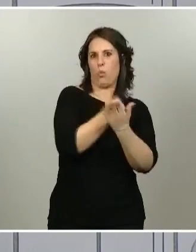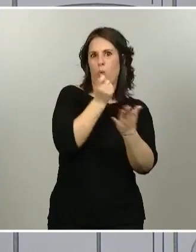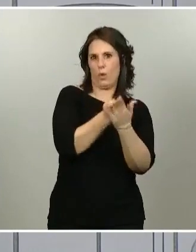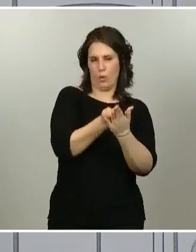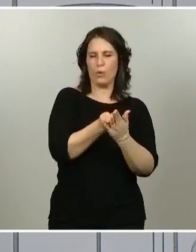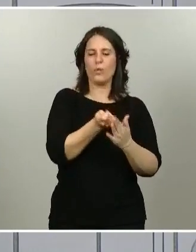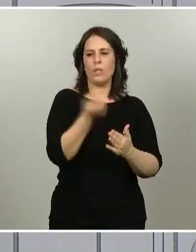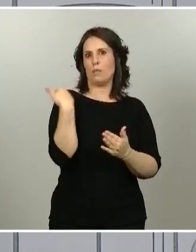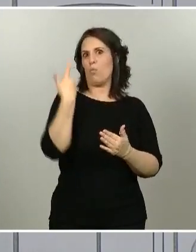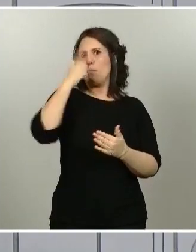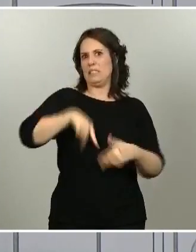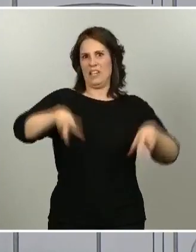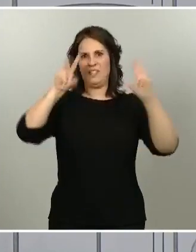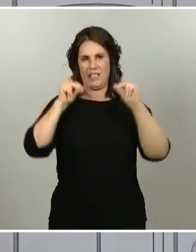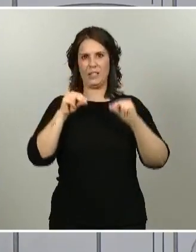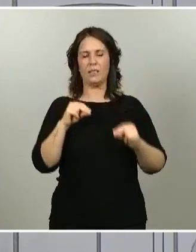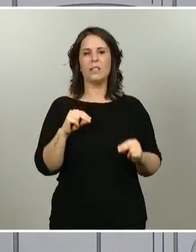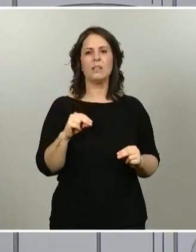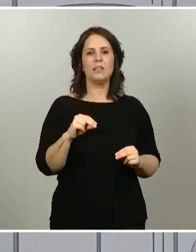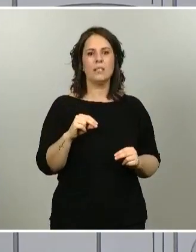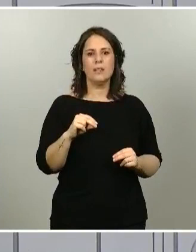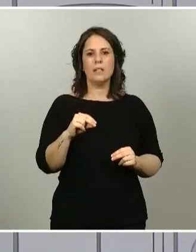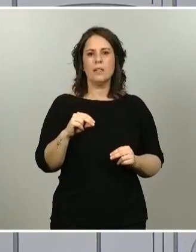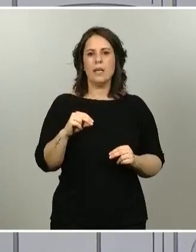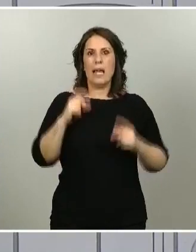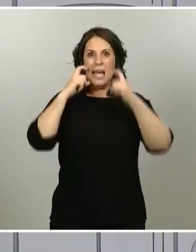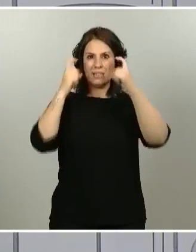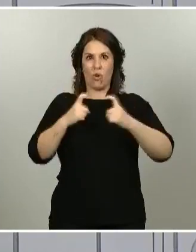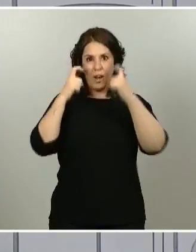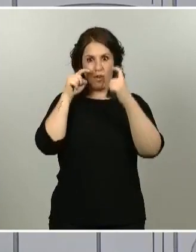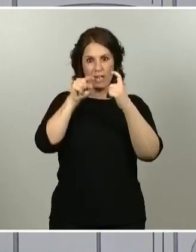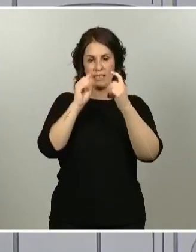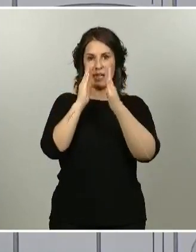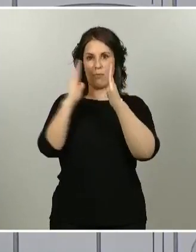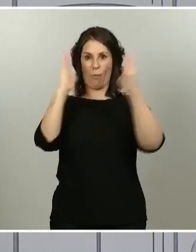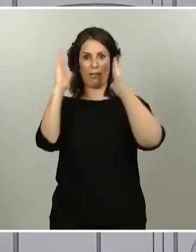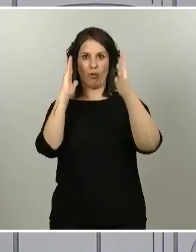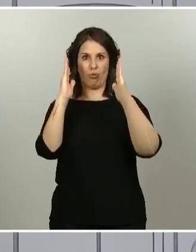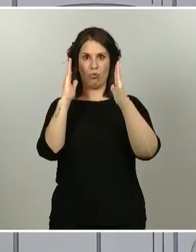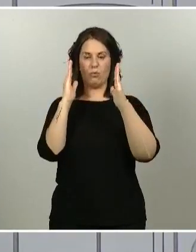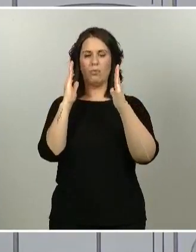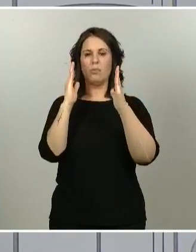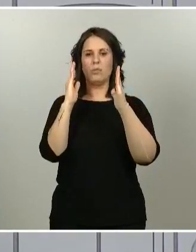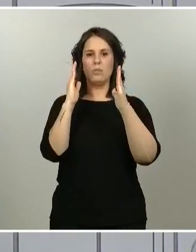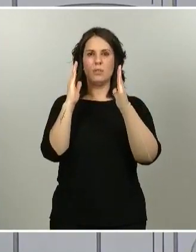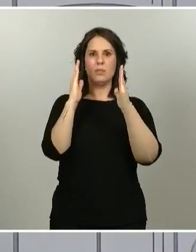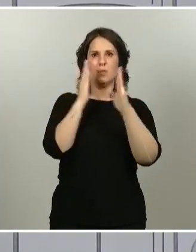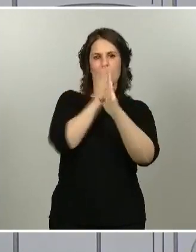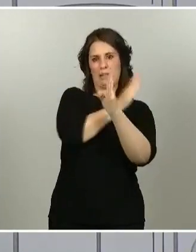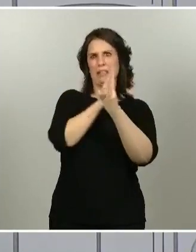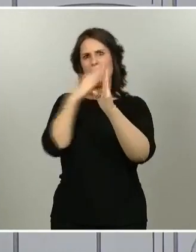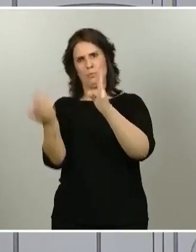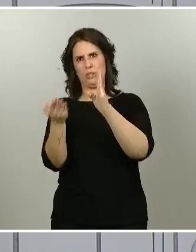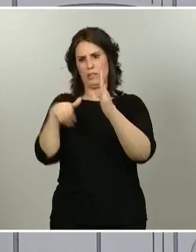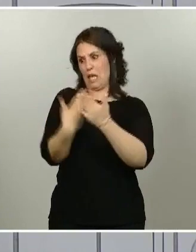esfuerzo que se hizo en aquel momento, las semanas previas y las semanas posteriores hasta el día de hoy, y lo que todavía nos queda hasta llegar